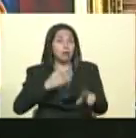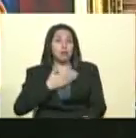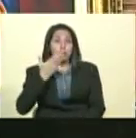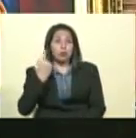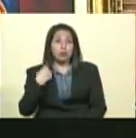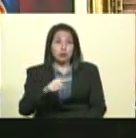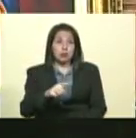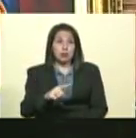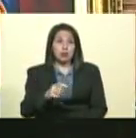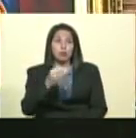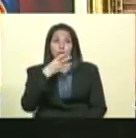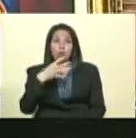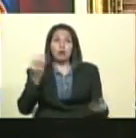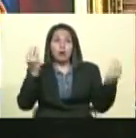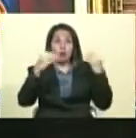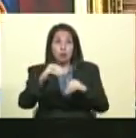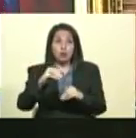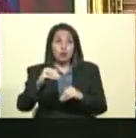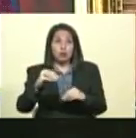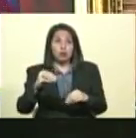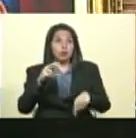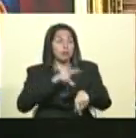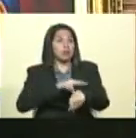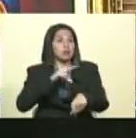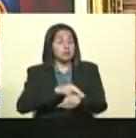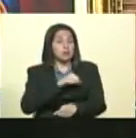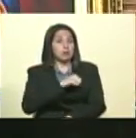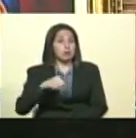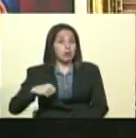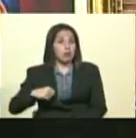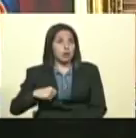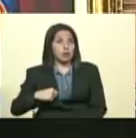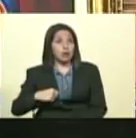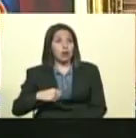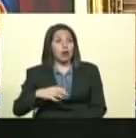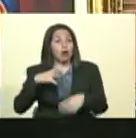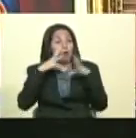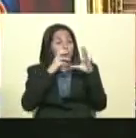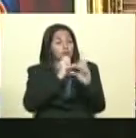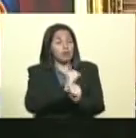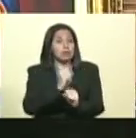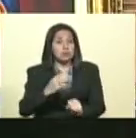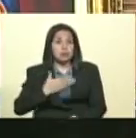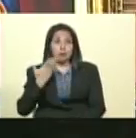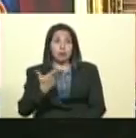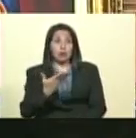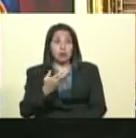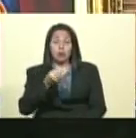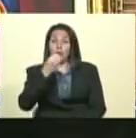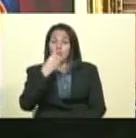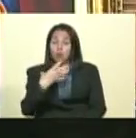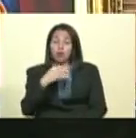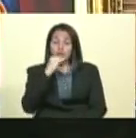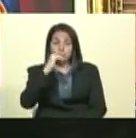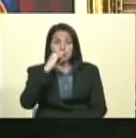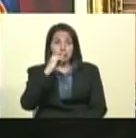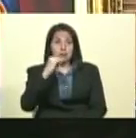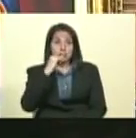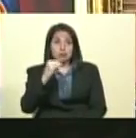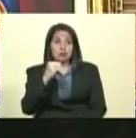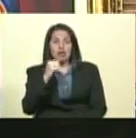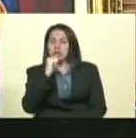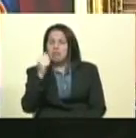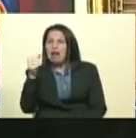tener buenos acuerdos con la medicina privada. Ojalá, yo confío que se puede. Hay muy buena medicina privada, hay muy